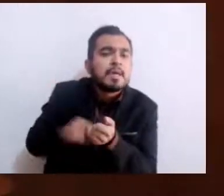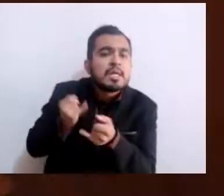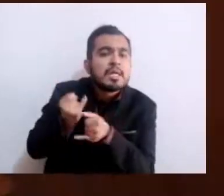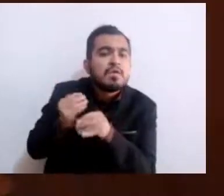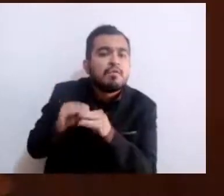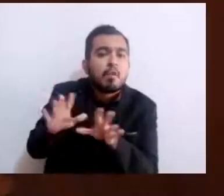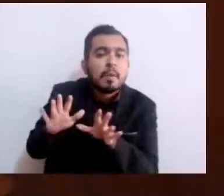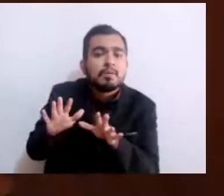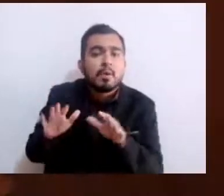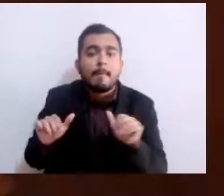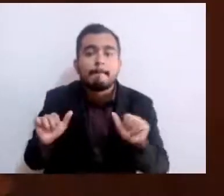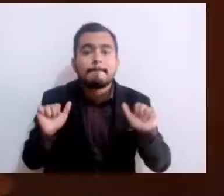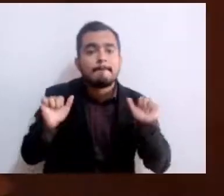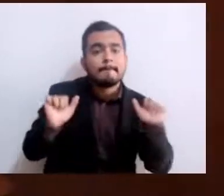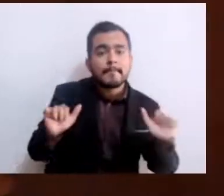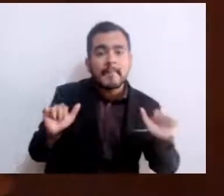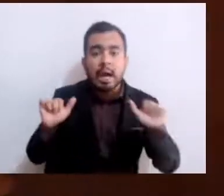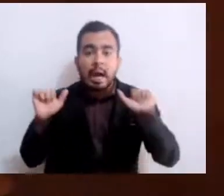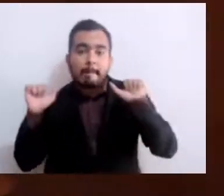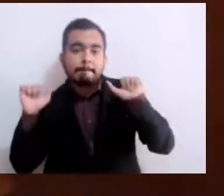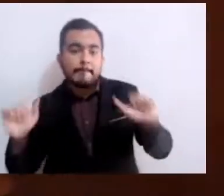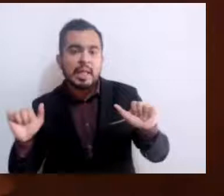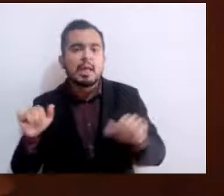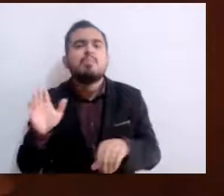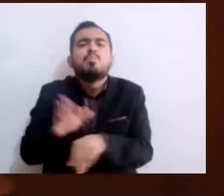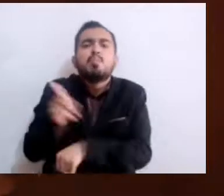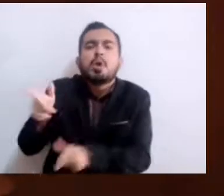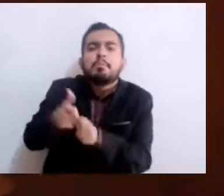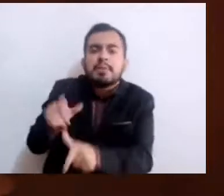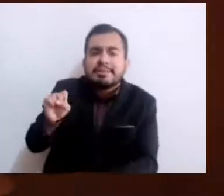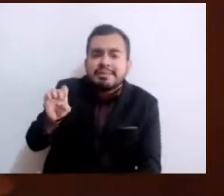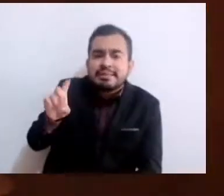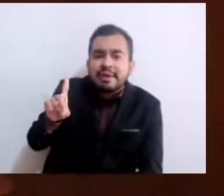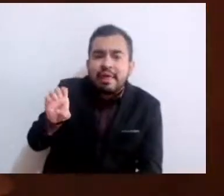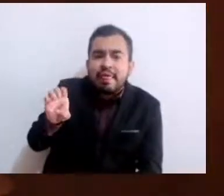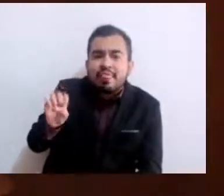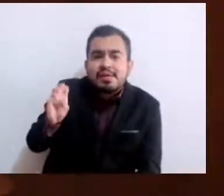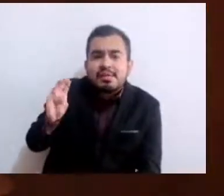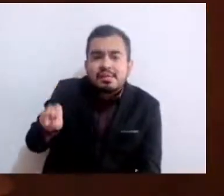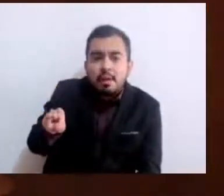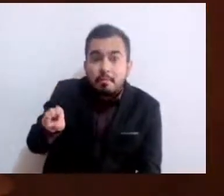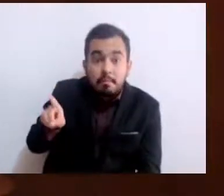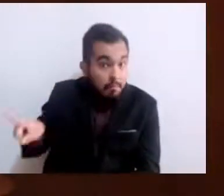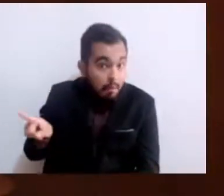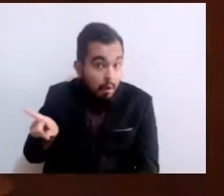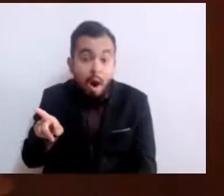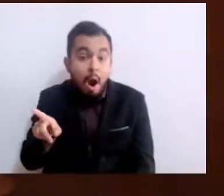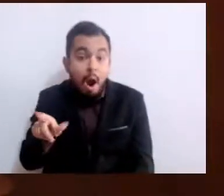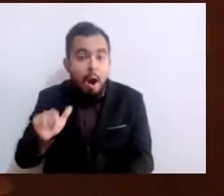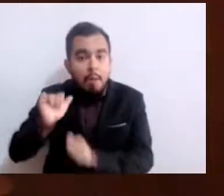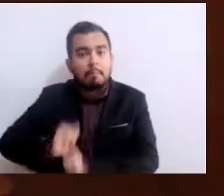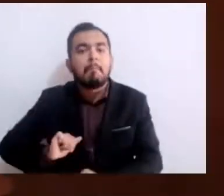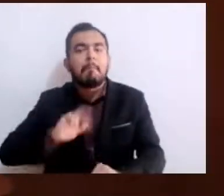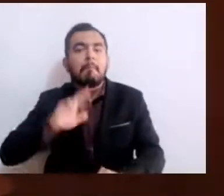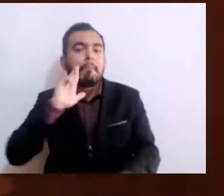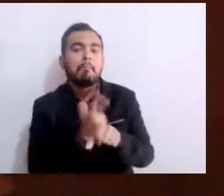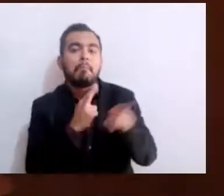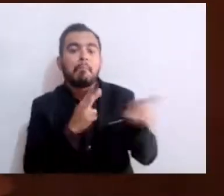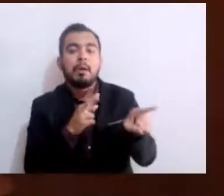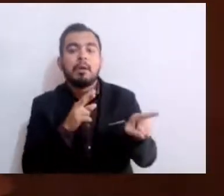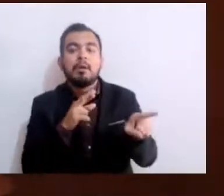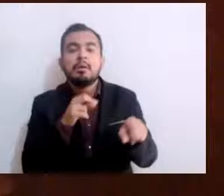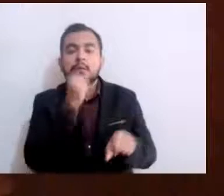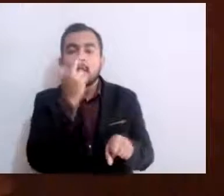escudándose a que la misma es responsabilidad de la Secretaría de la Mujer, que además ya hizo entrega de la